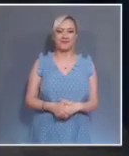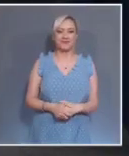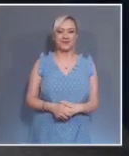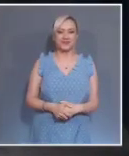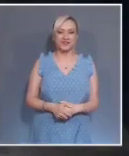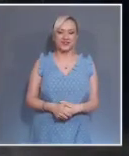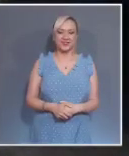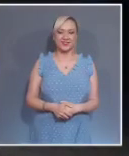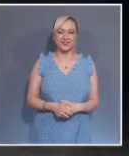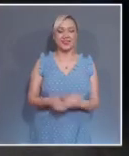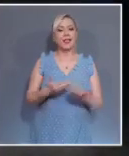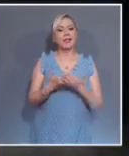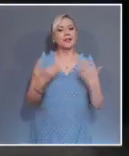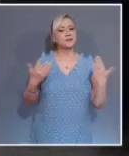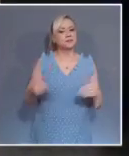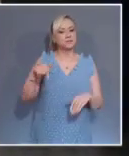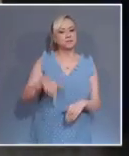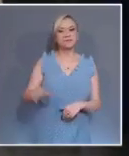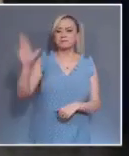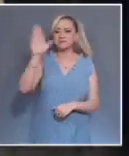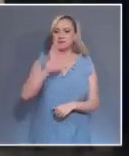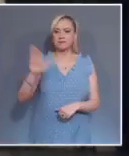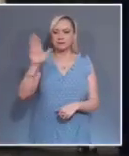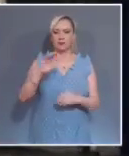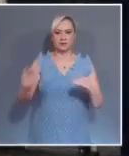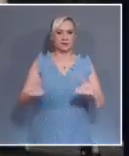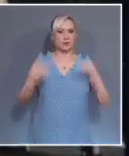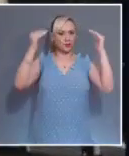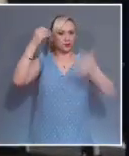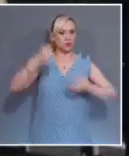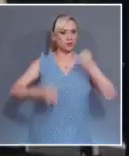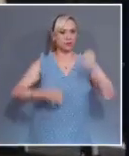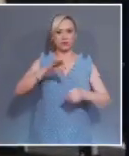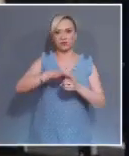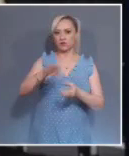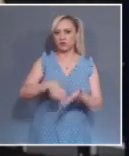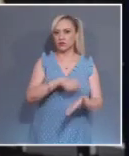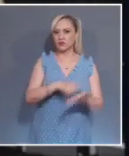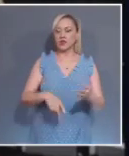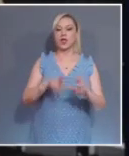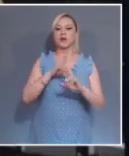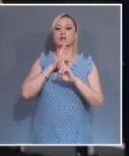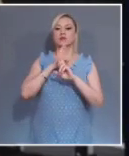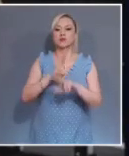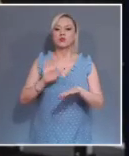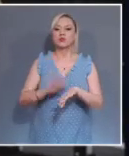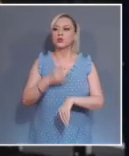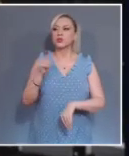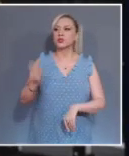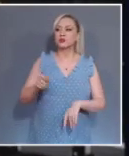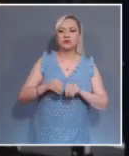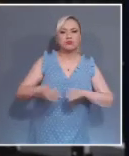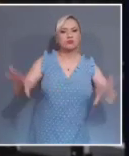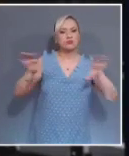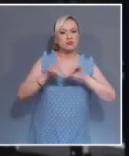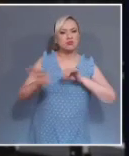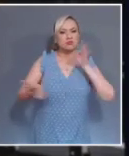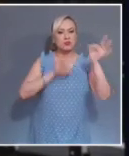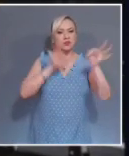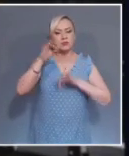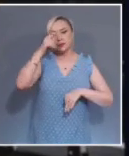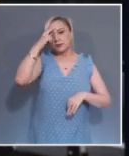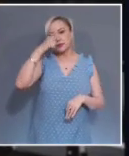su sesión de este miércoles, la Sala Superior del Tribunal Electoral resolvió asuntos relacionados con la difusión de propaganda en el periodo de veda,